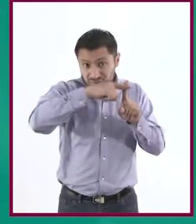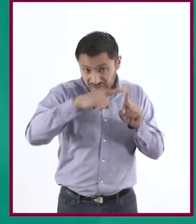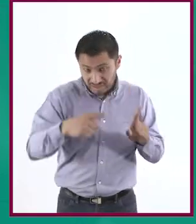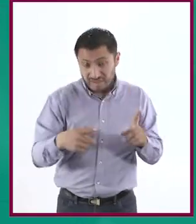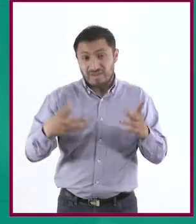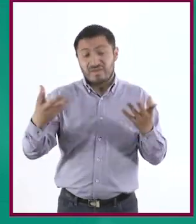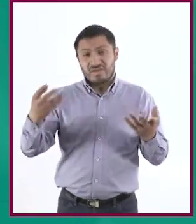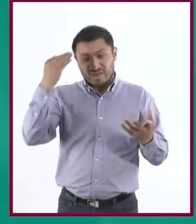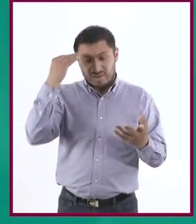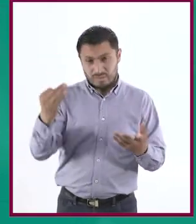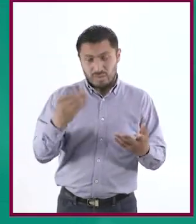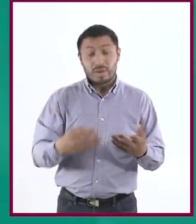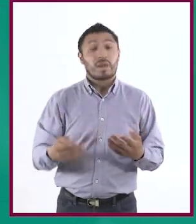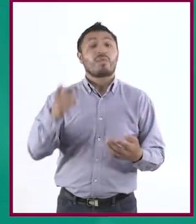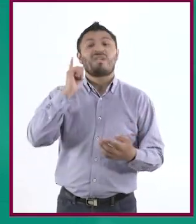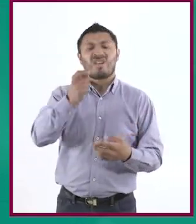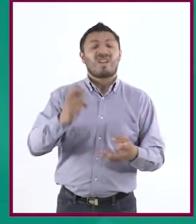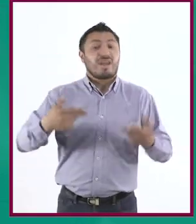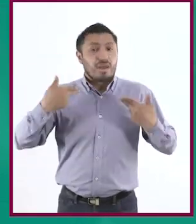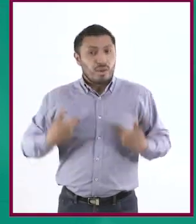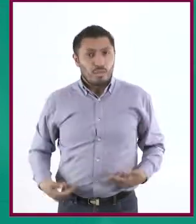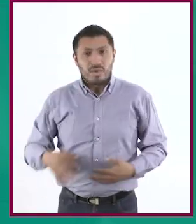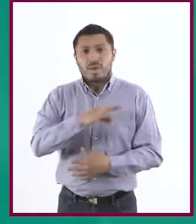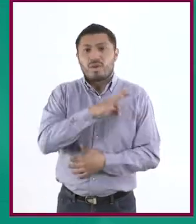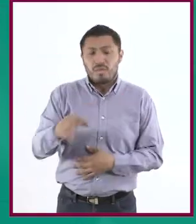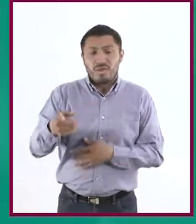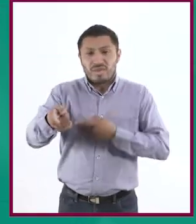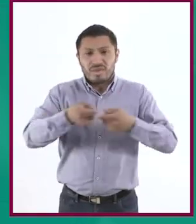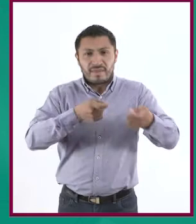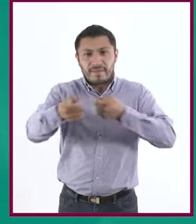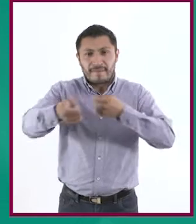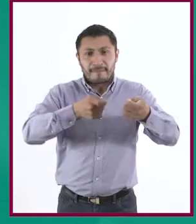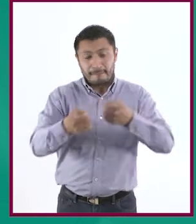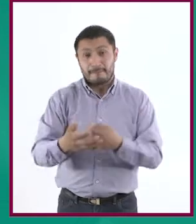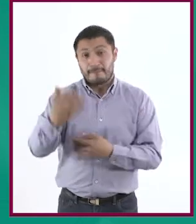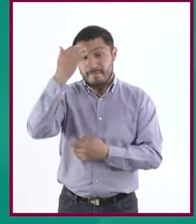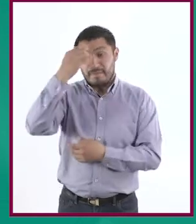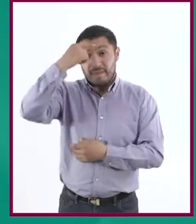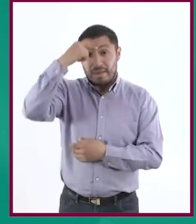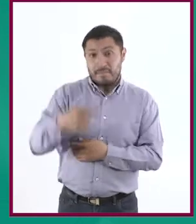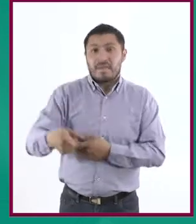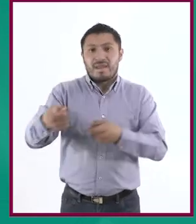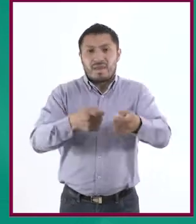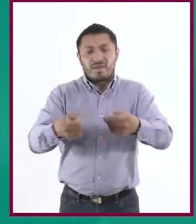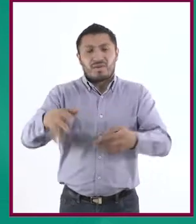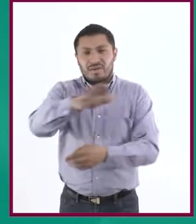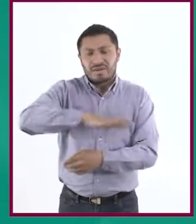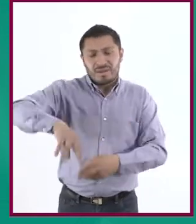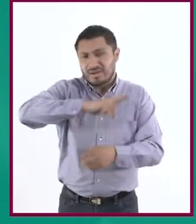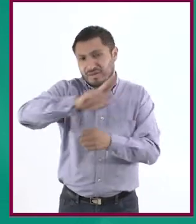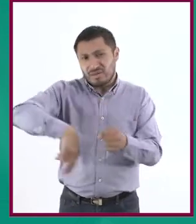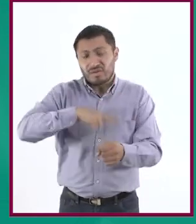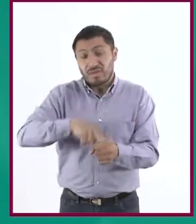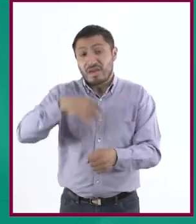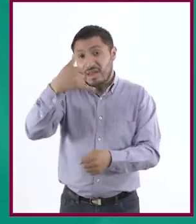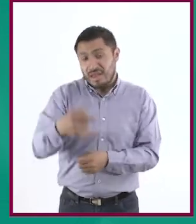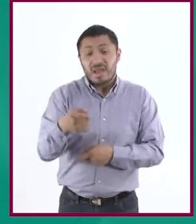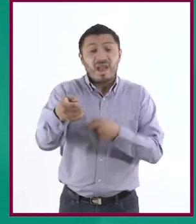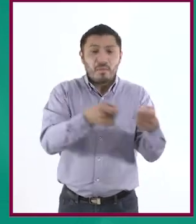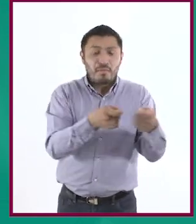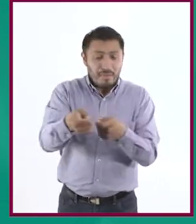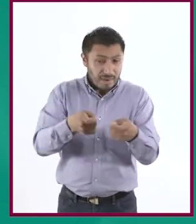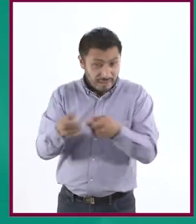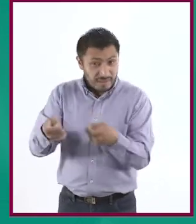que los humanos podemos conocer para controlar a la naturaleza y para